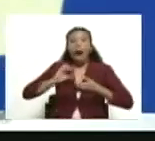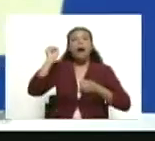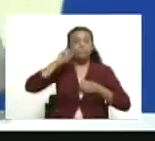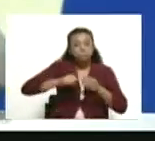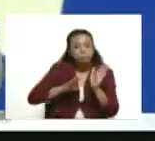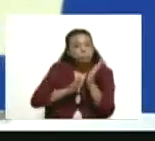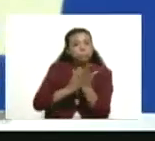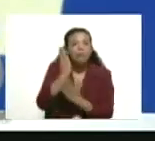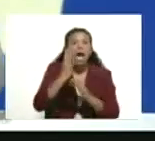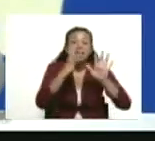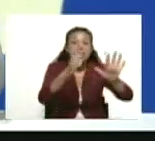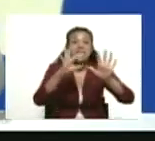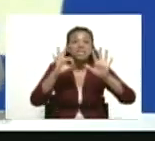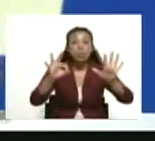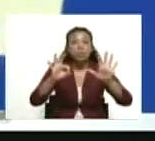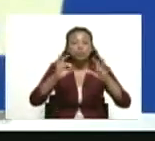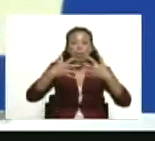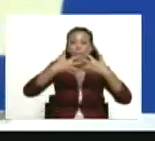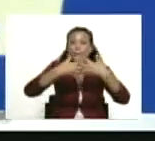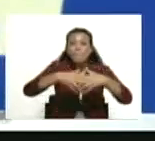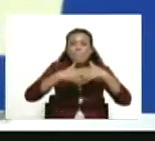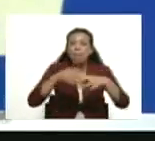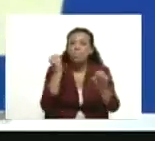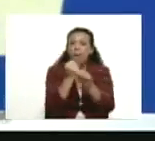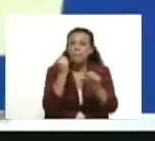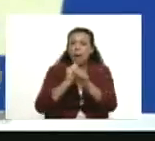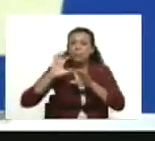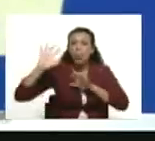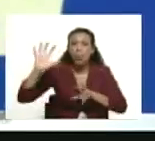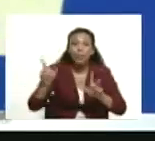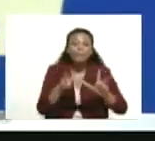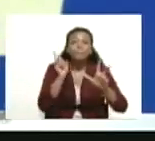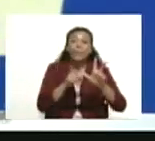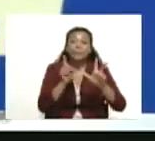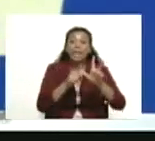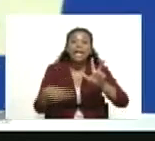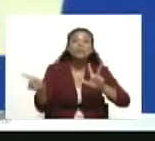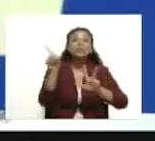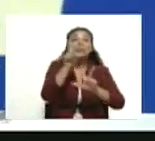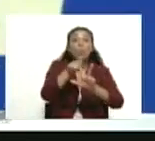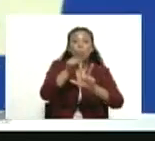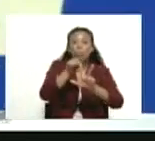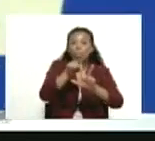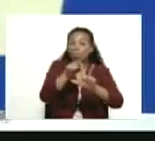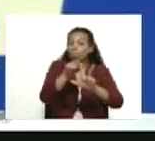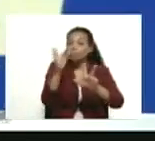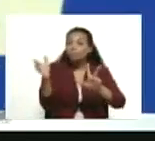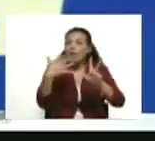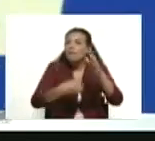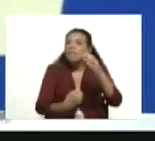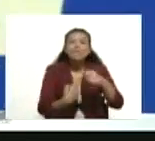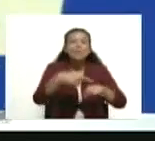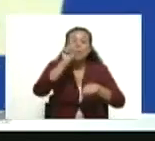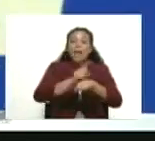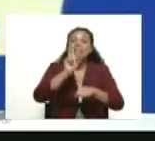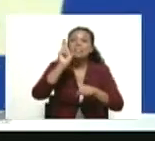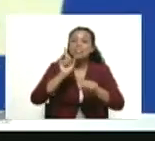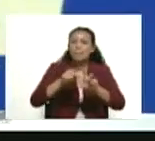avanzando de los 18 motores de la agenda económica bolivariana. Primer consenso. Hay un segundo consenso fundamental: